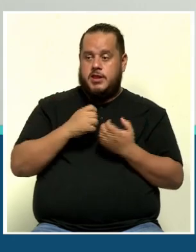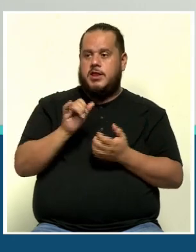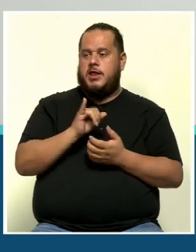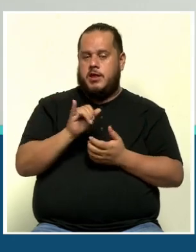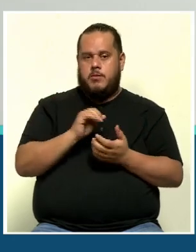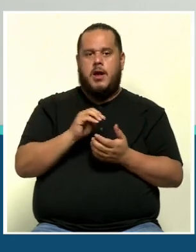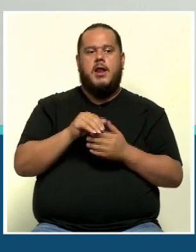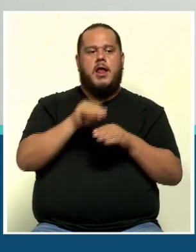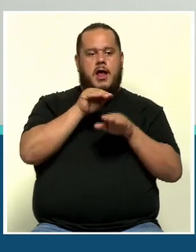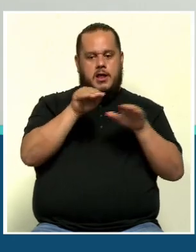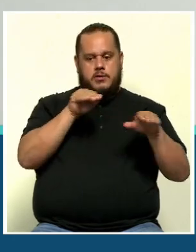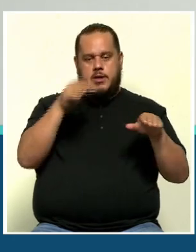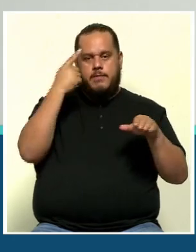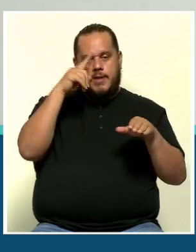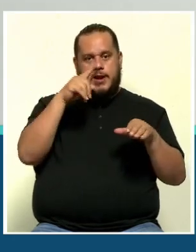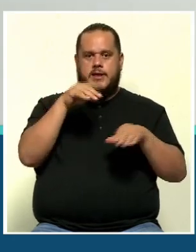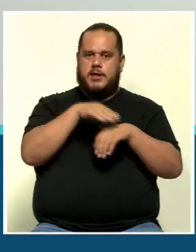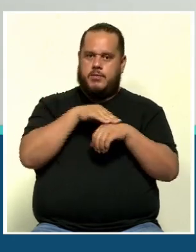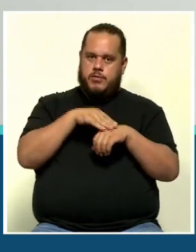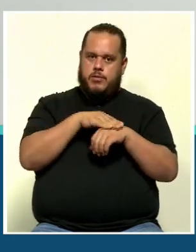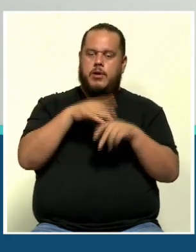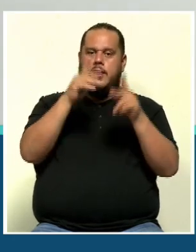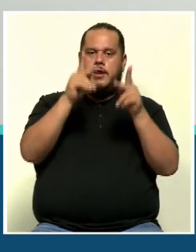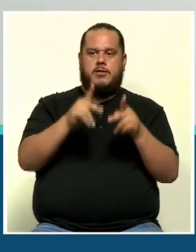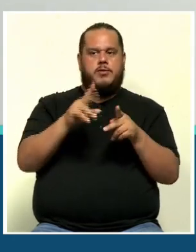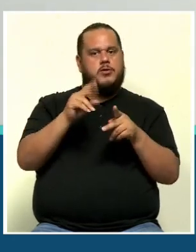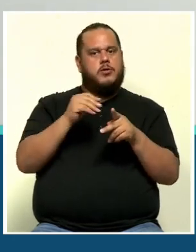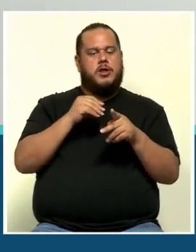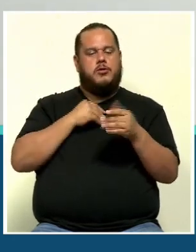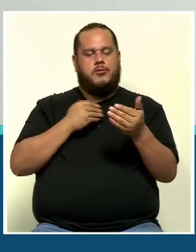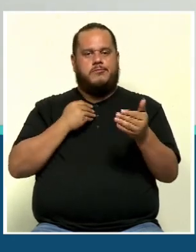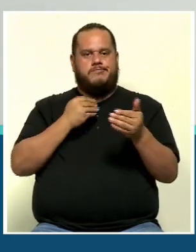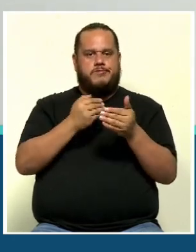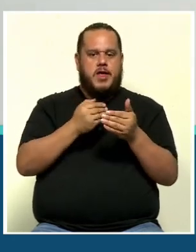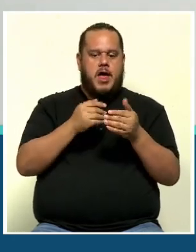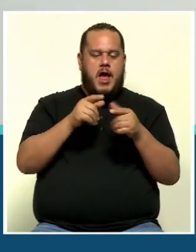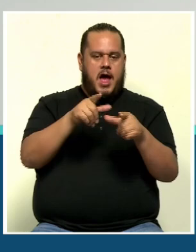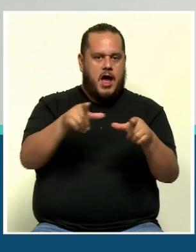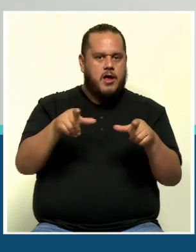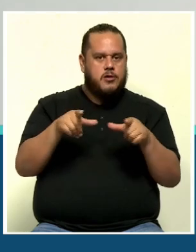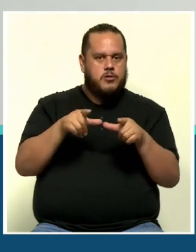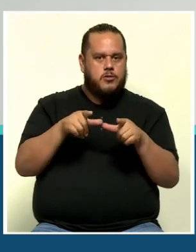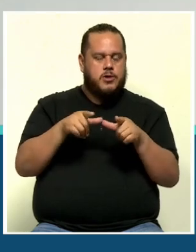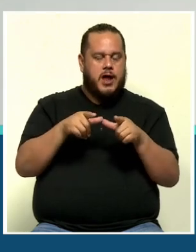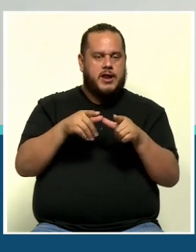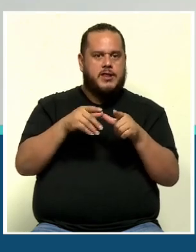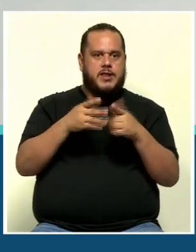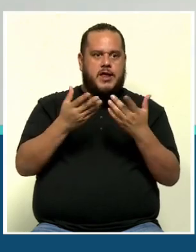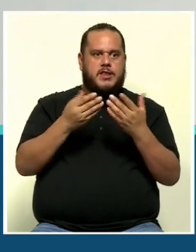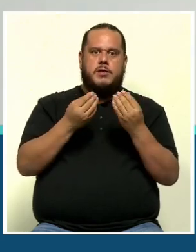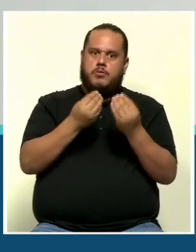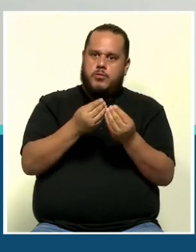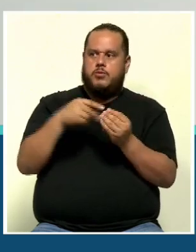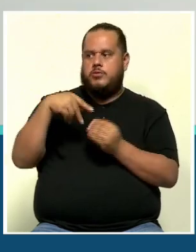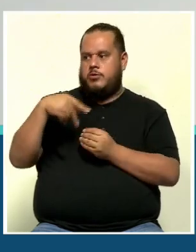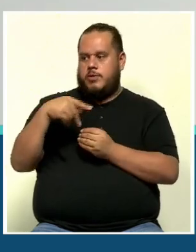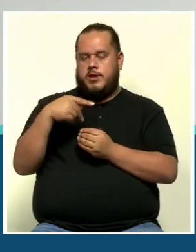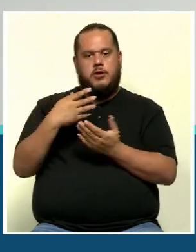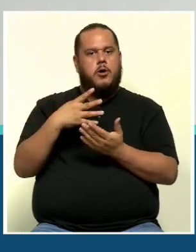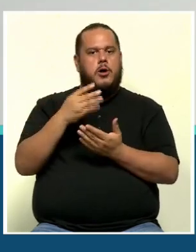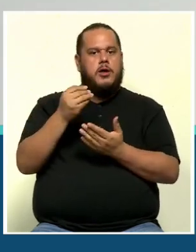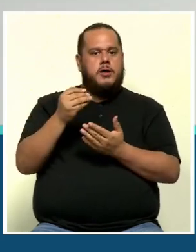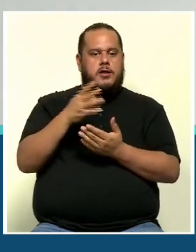la atención para que por favor las personas no se acerquen a las zonas de alto riesgo y los ingresos